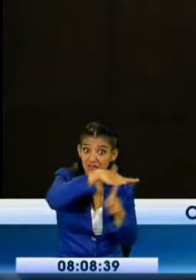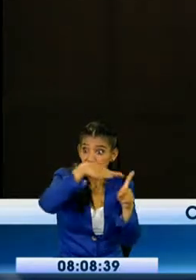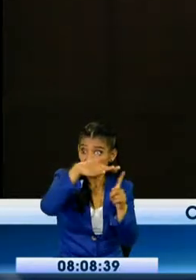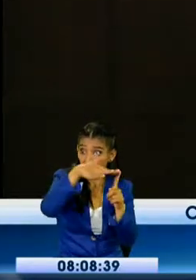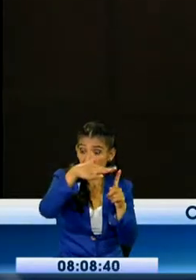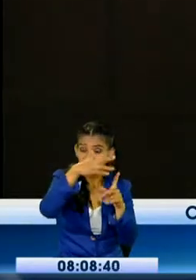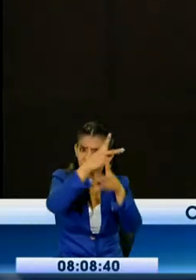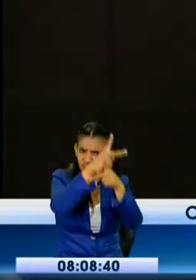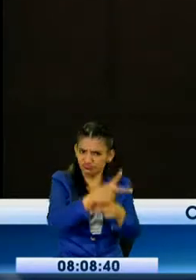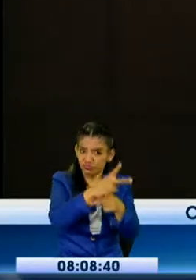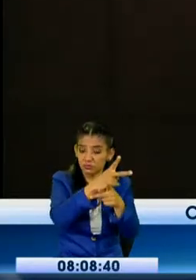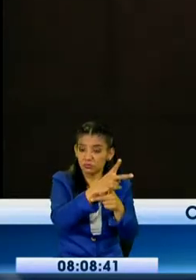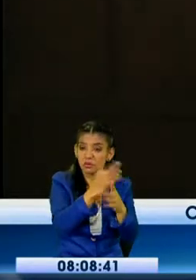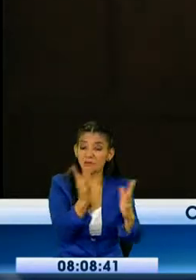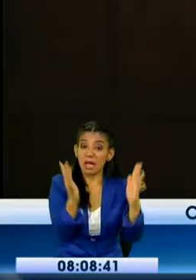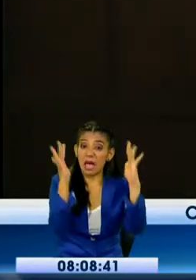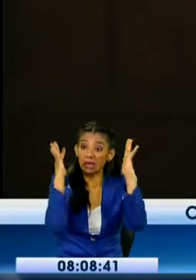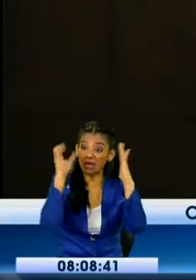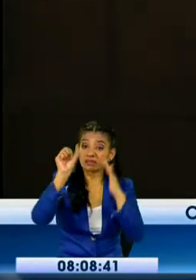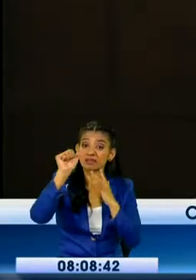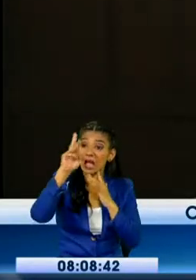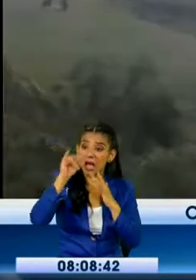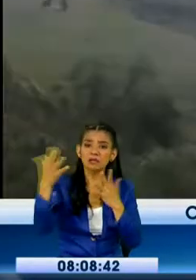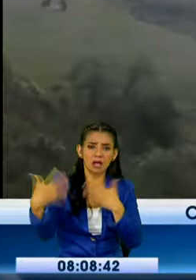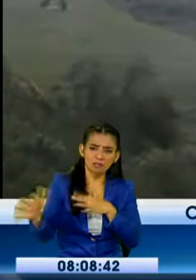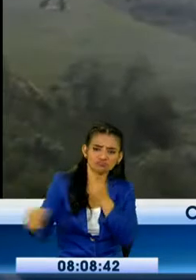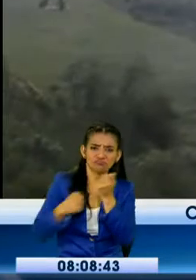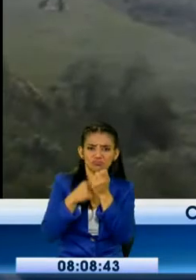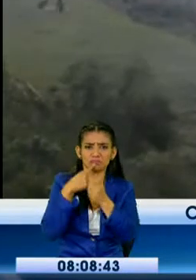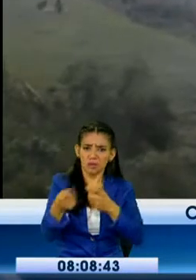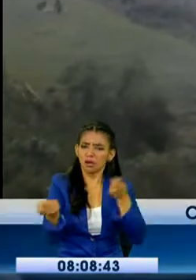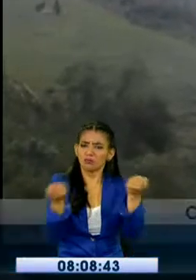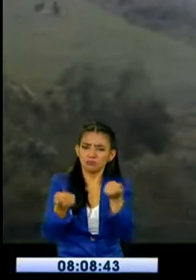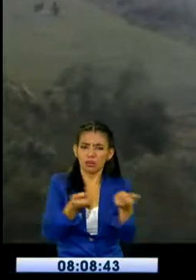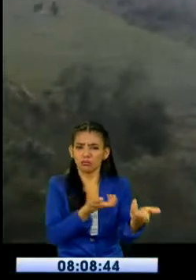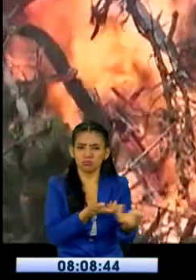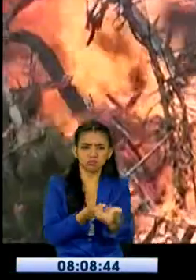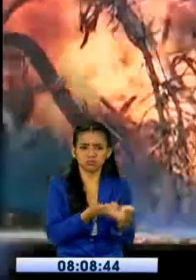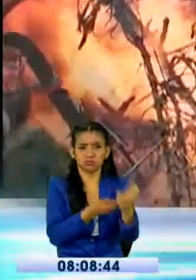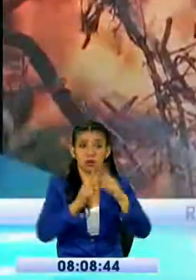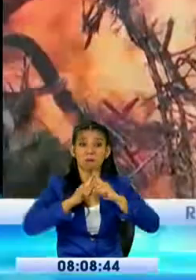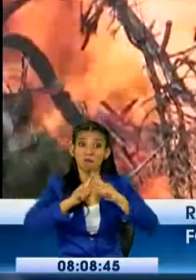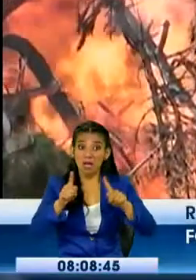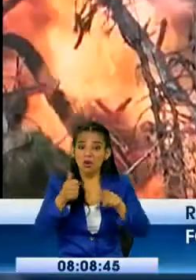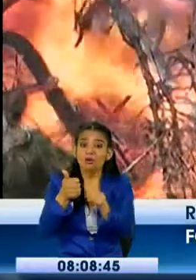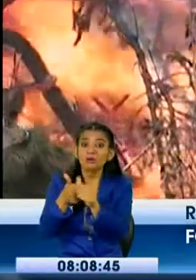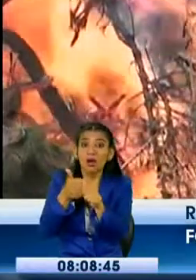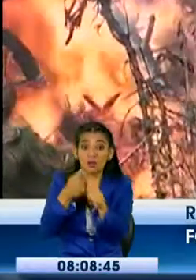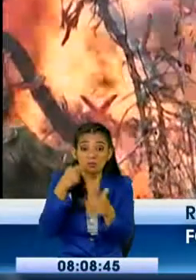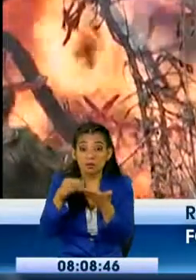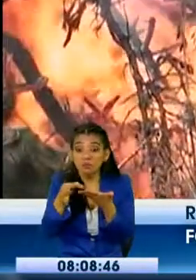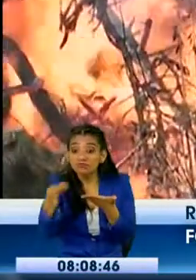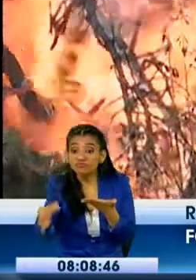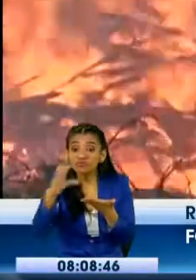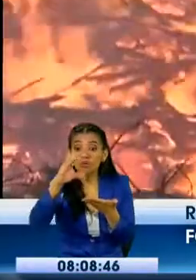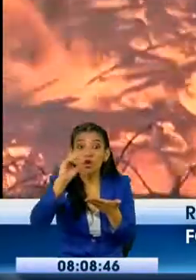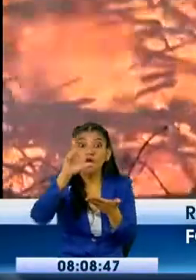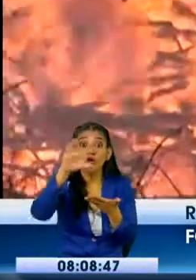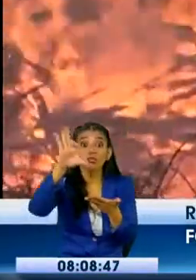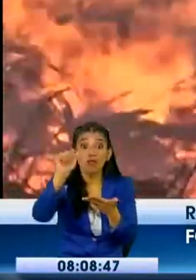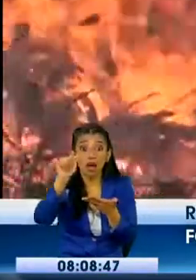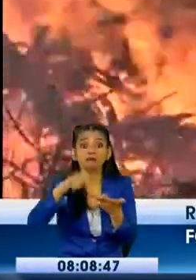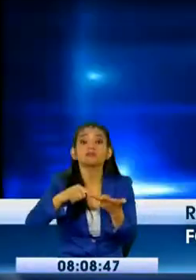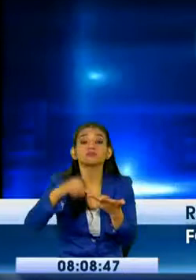Producción Fauna Chimborazo y Parque Nacional Sangay para contrarrestar este incendio. Lo que preocupa es que las poblaciones como Colte y Riobamba son las que han